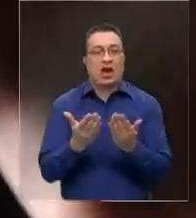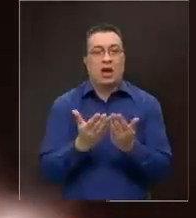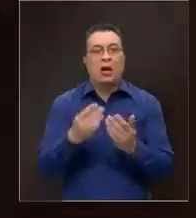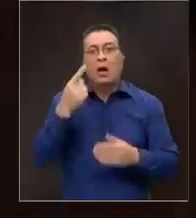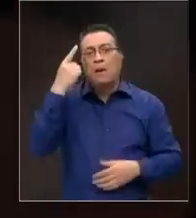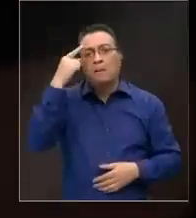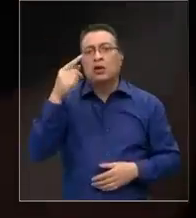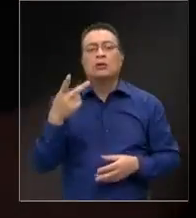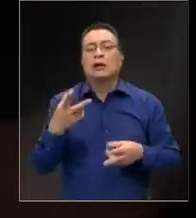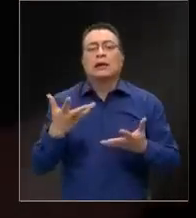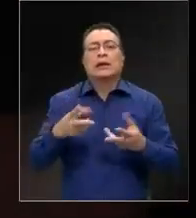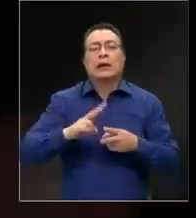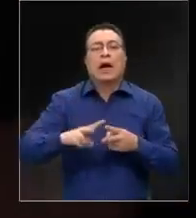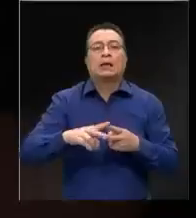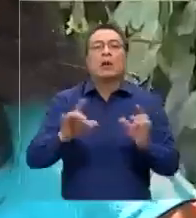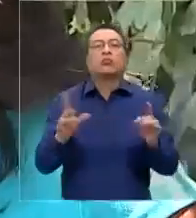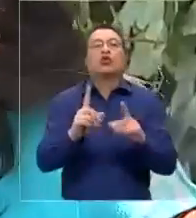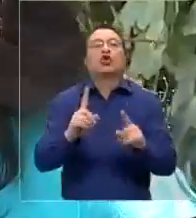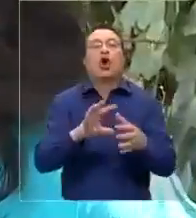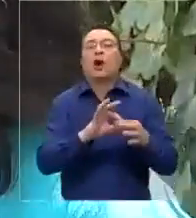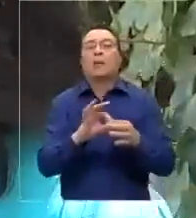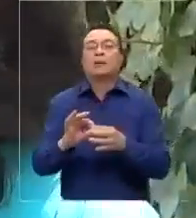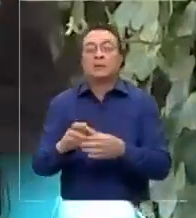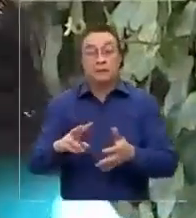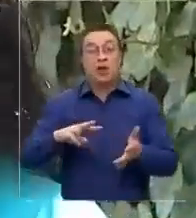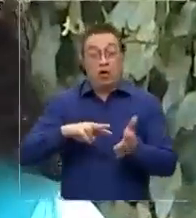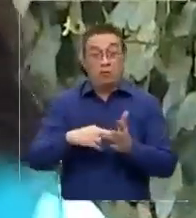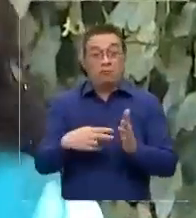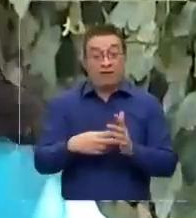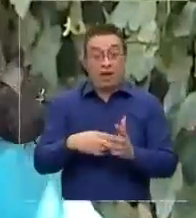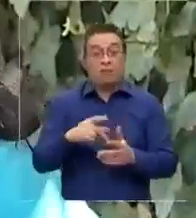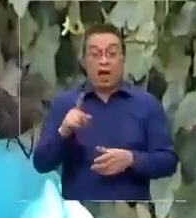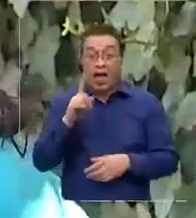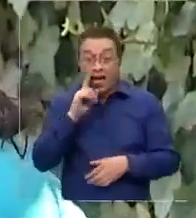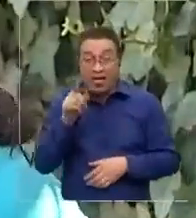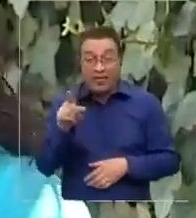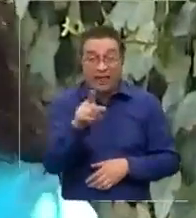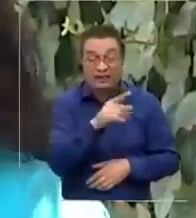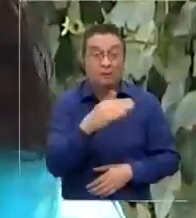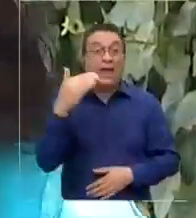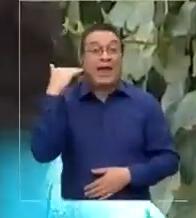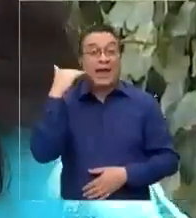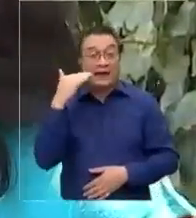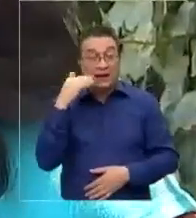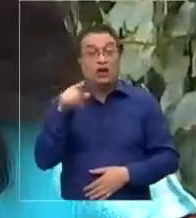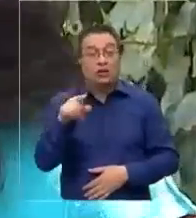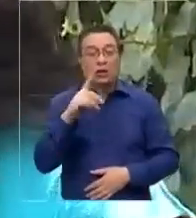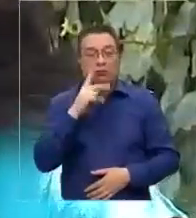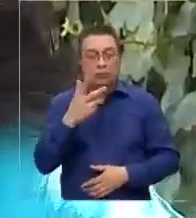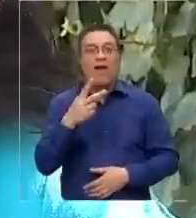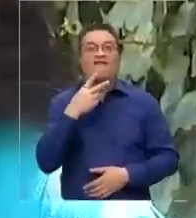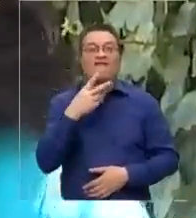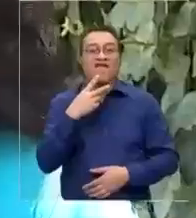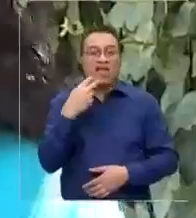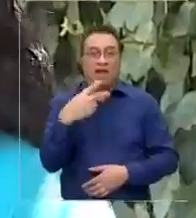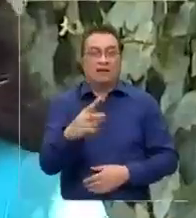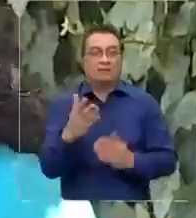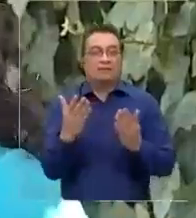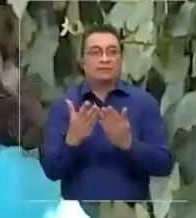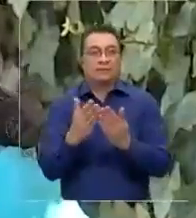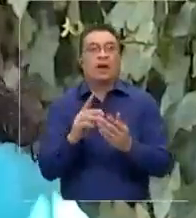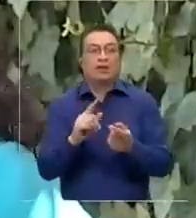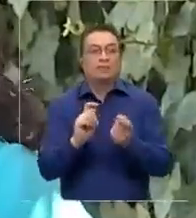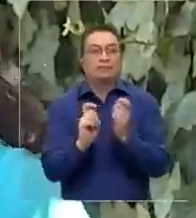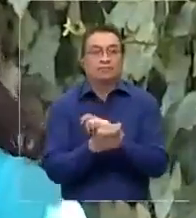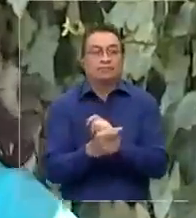¿qué hacer si eso no ocurre? Los problemas que tienen entre los niños tienen un impacto en la vida académica. Entonces, es